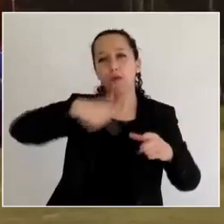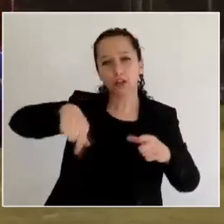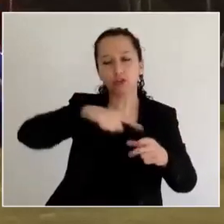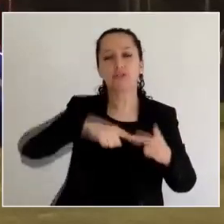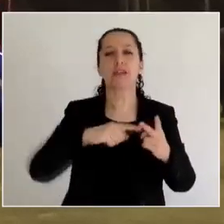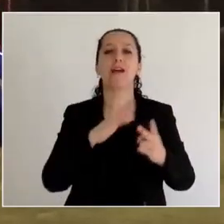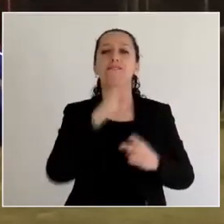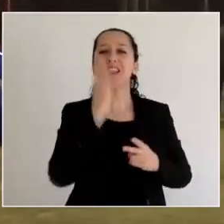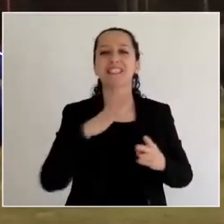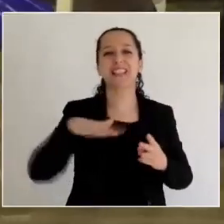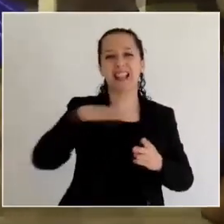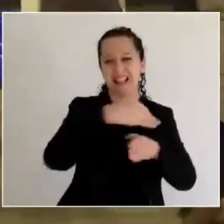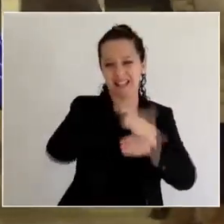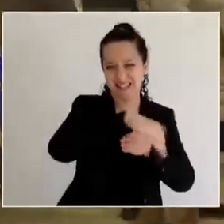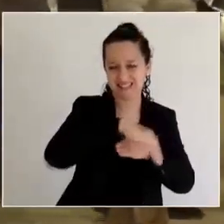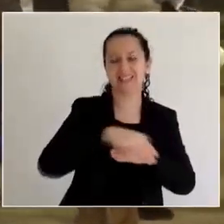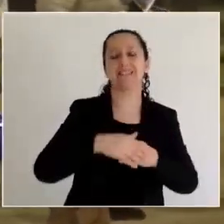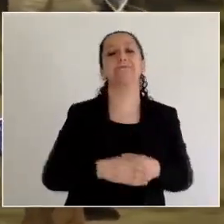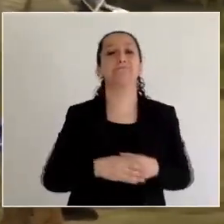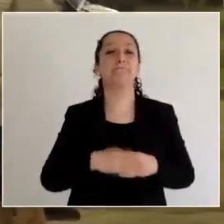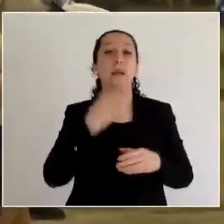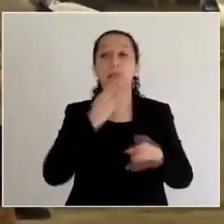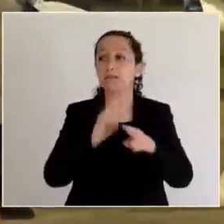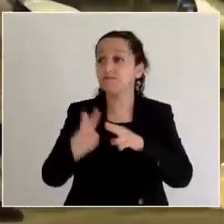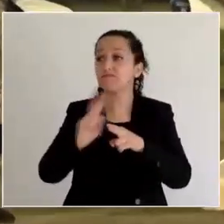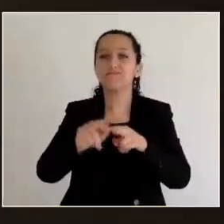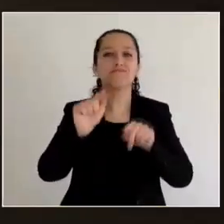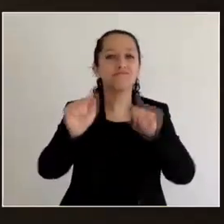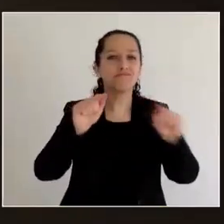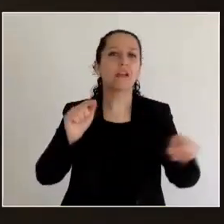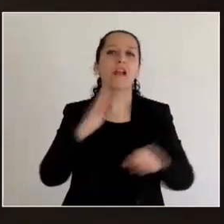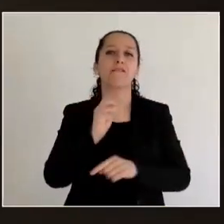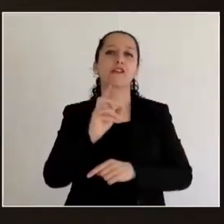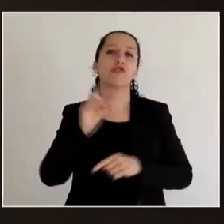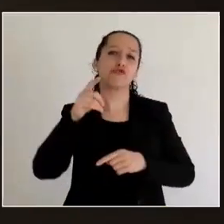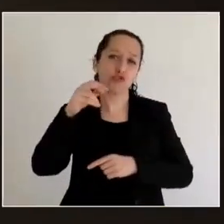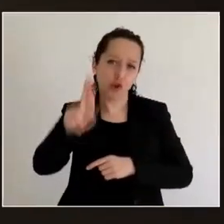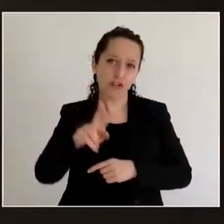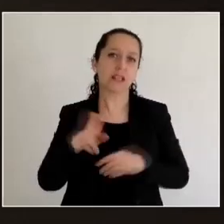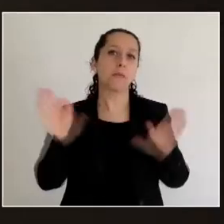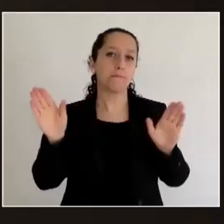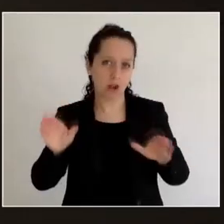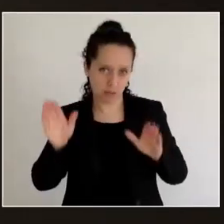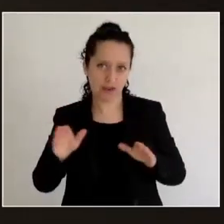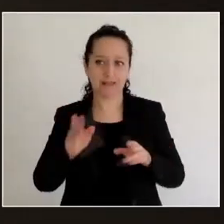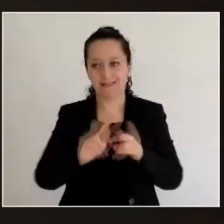Barrio Brasil y de recuperación de espacios públicos en Barrio Norte y Palomares.